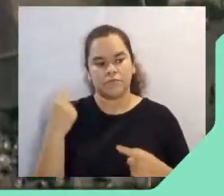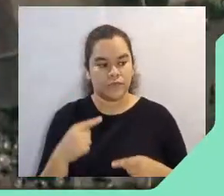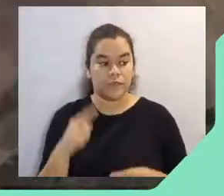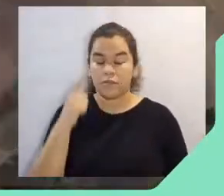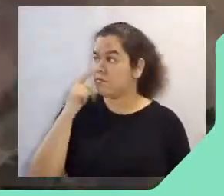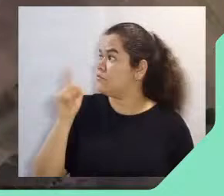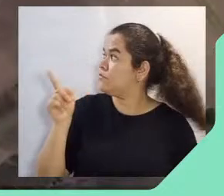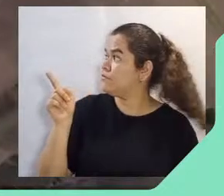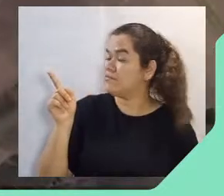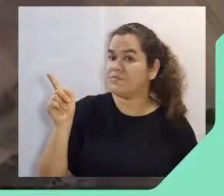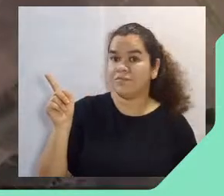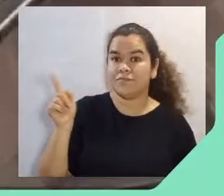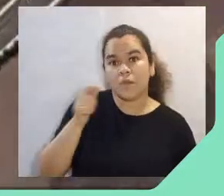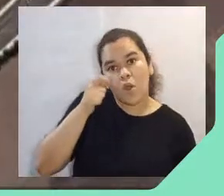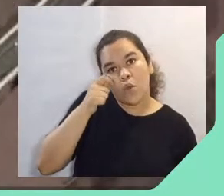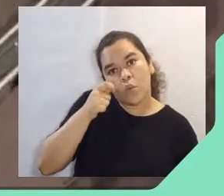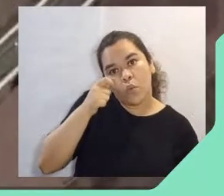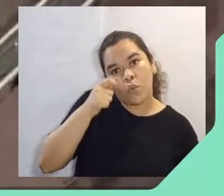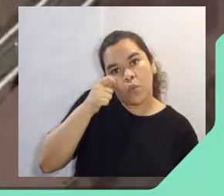Google Earth,